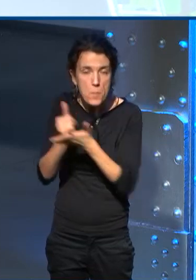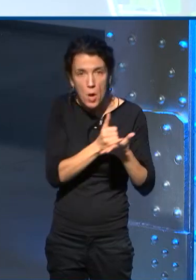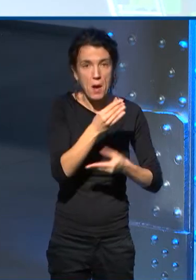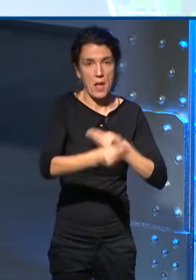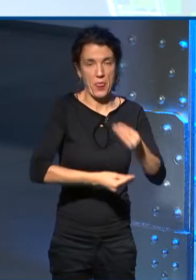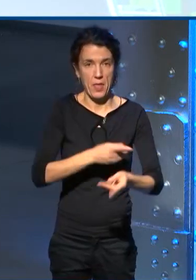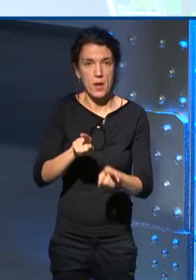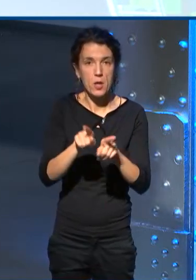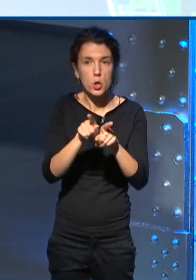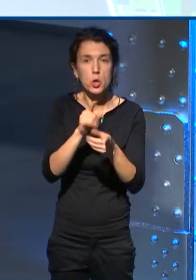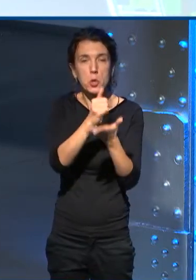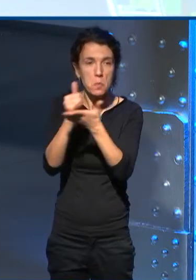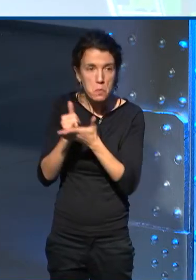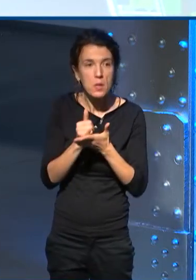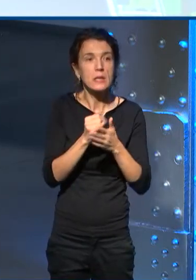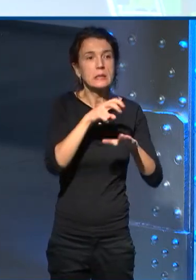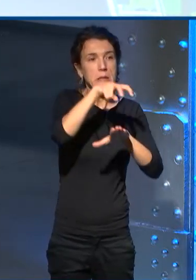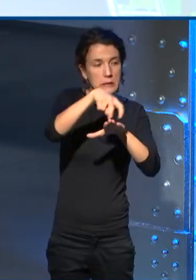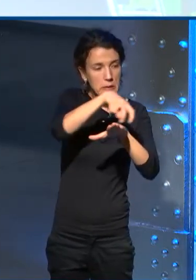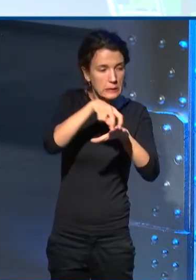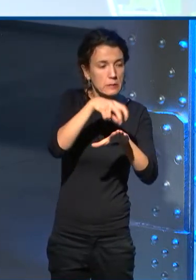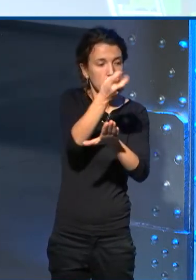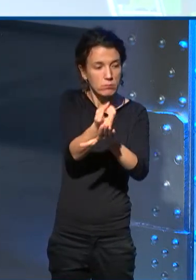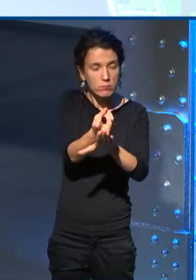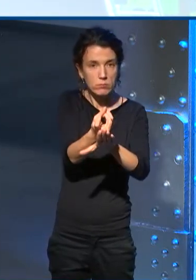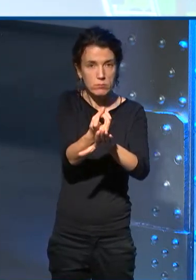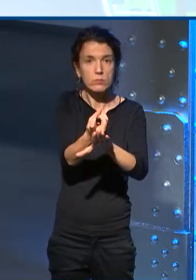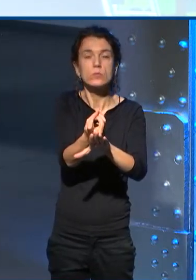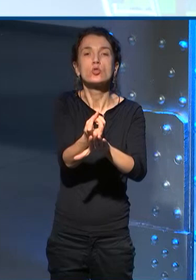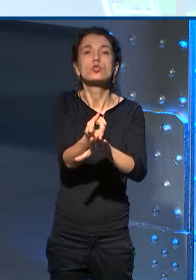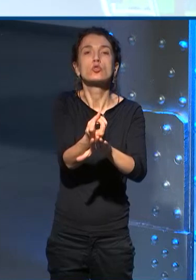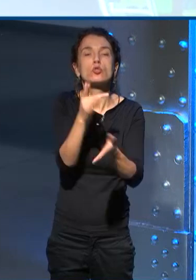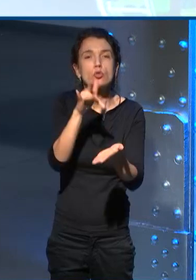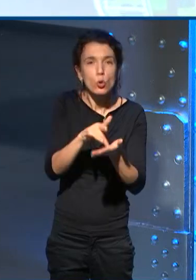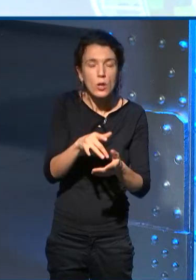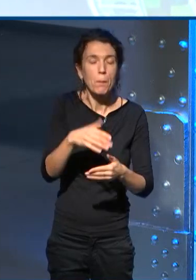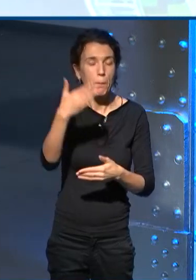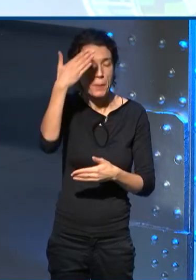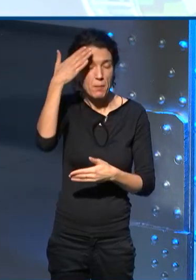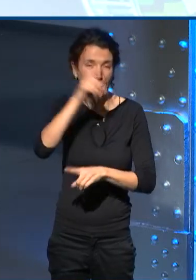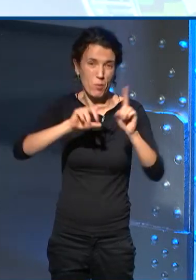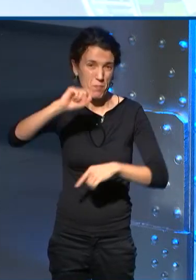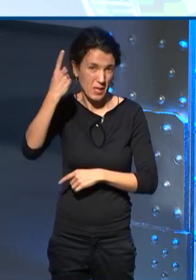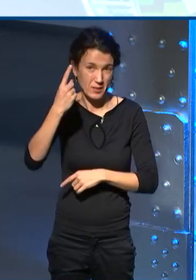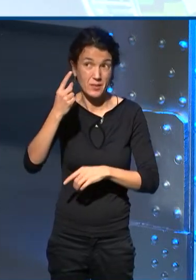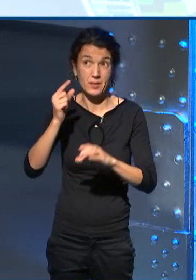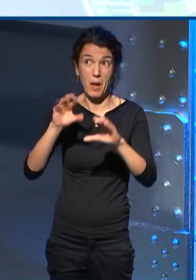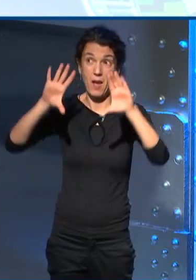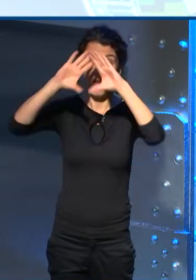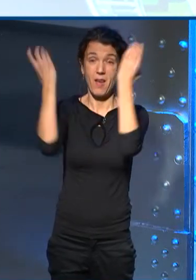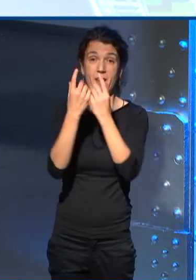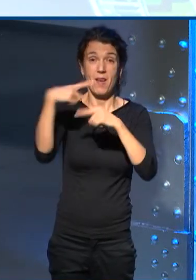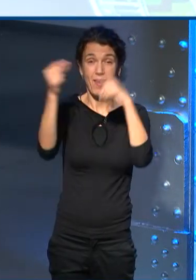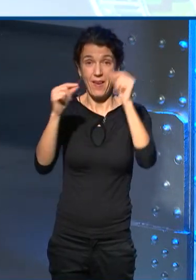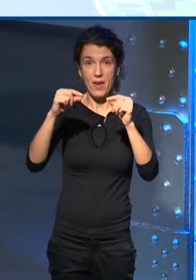así están sentados así, pruebas de vibración. El principal problema cuando uno sale al espacio